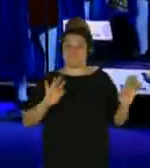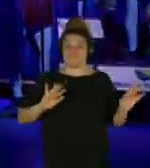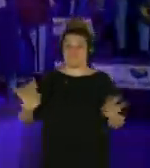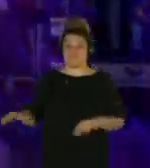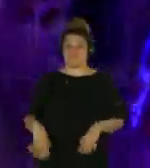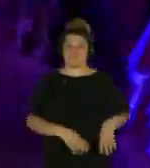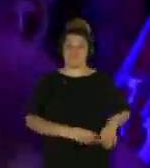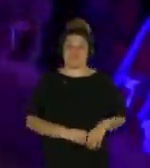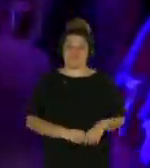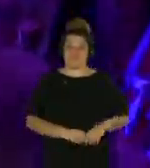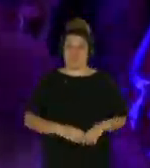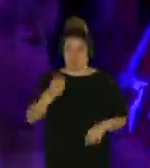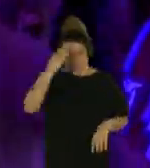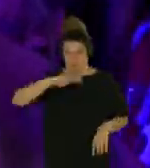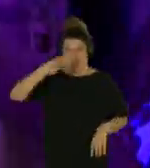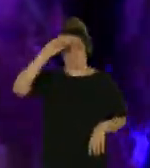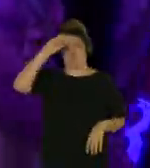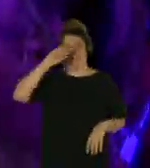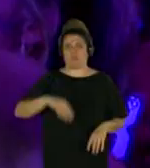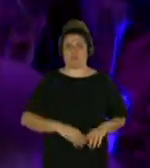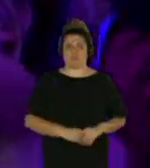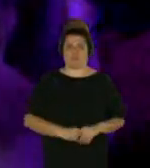amar. ¡Cubanito!